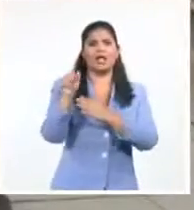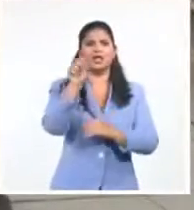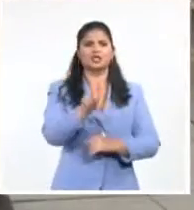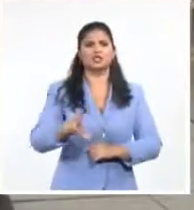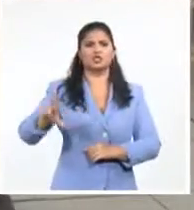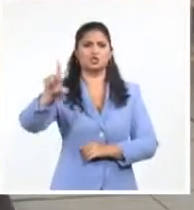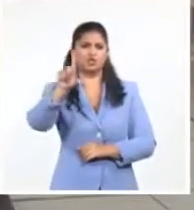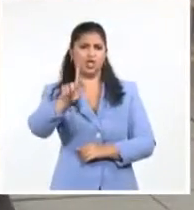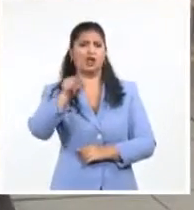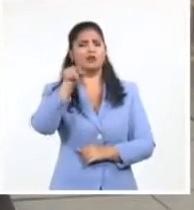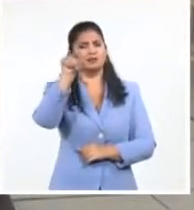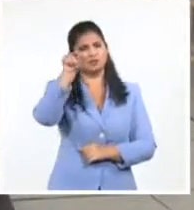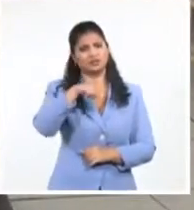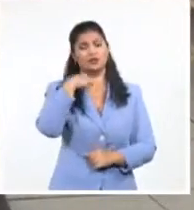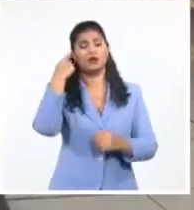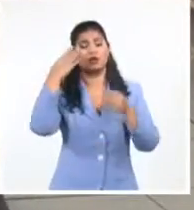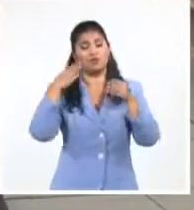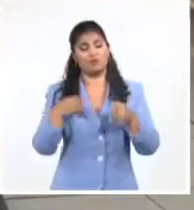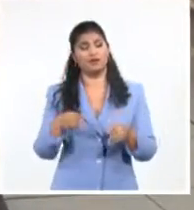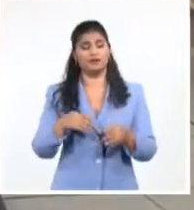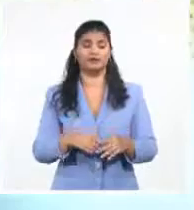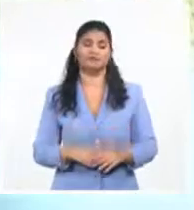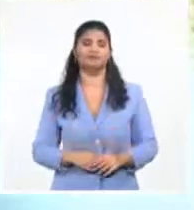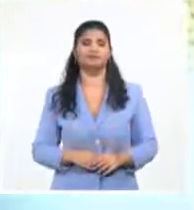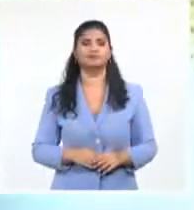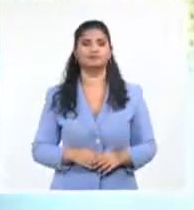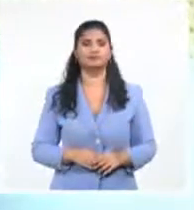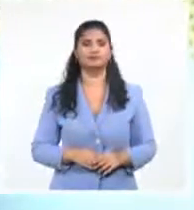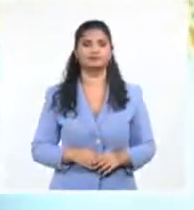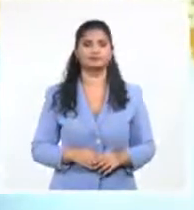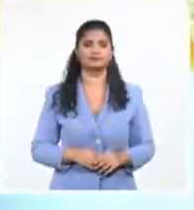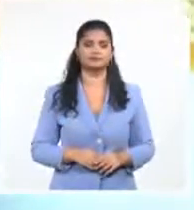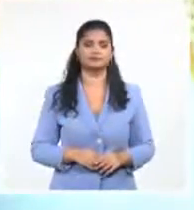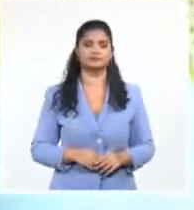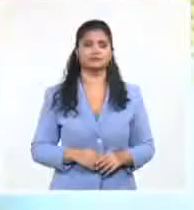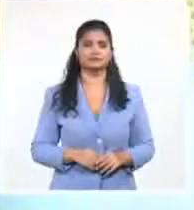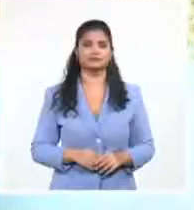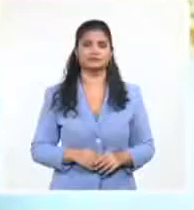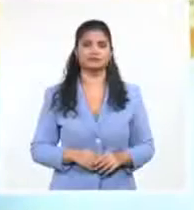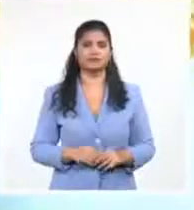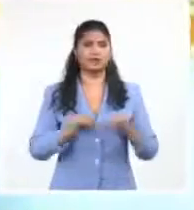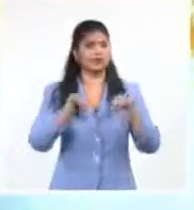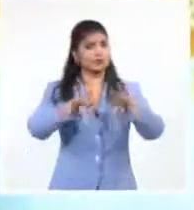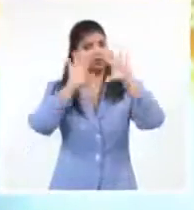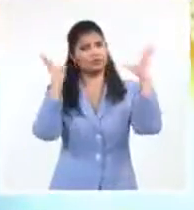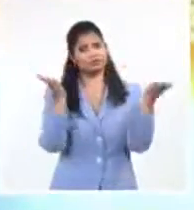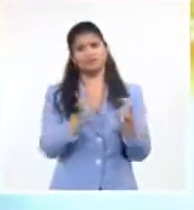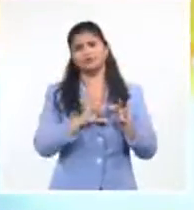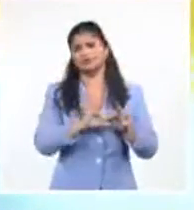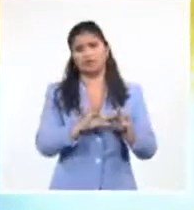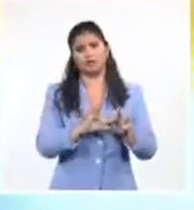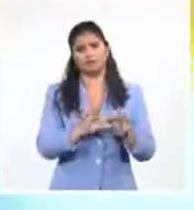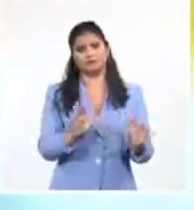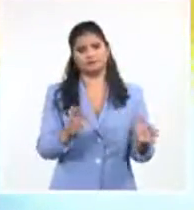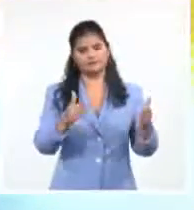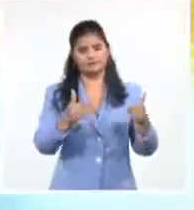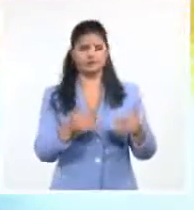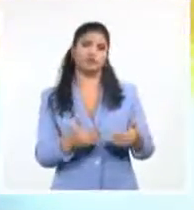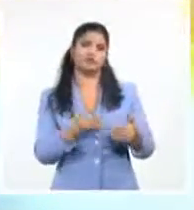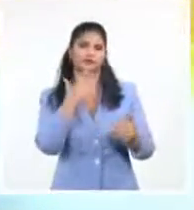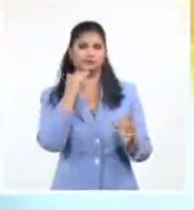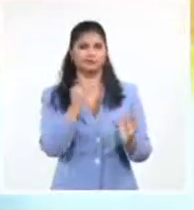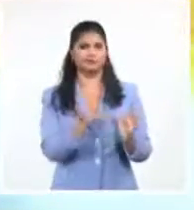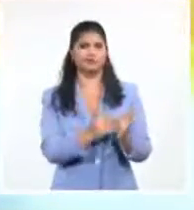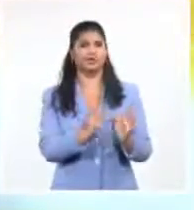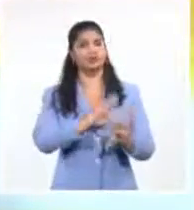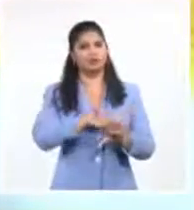alcaldía de Puerto López en la provincia de Manabí. Así de terrible anda el mundo hasta esta hora. Continúa informándose al mediodía y